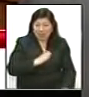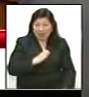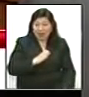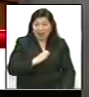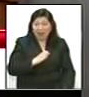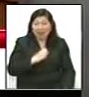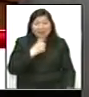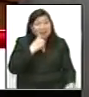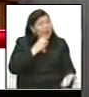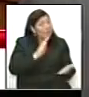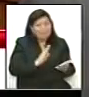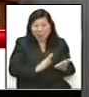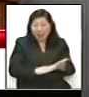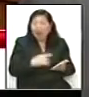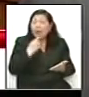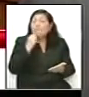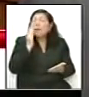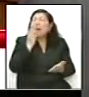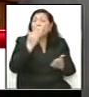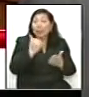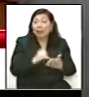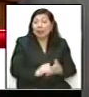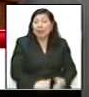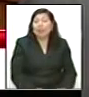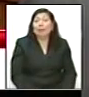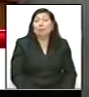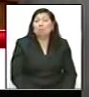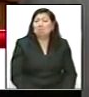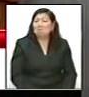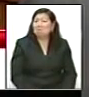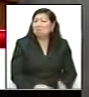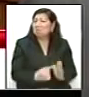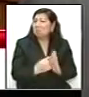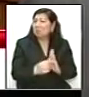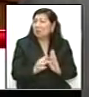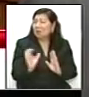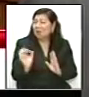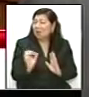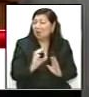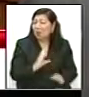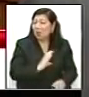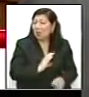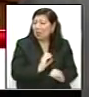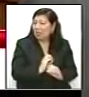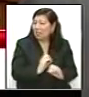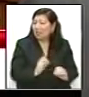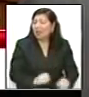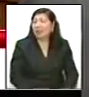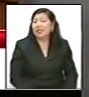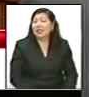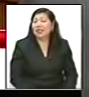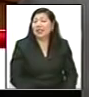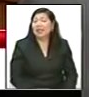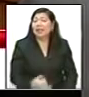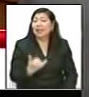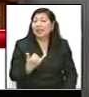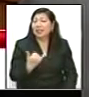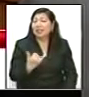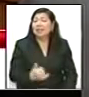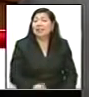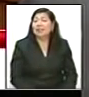habría violado el artículo 1 y el 2, no está tipificado ninguna conducta referente a ese